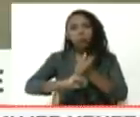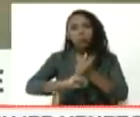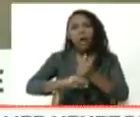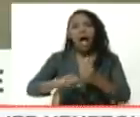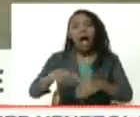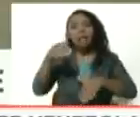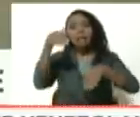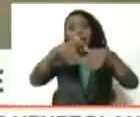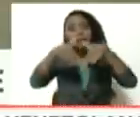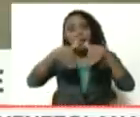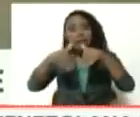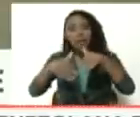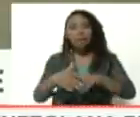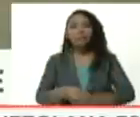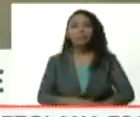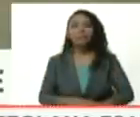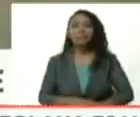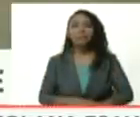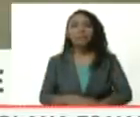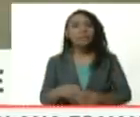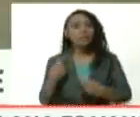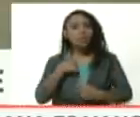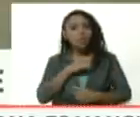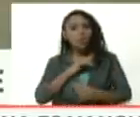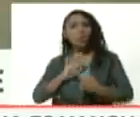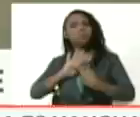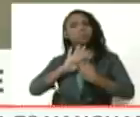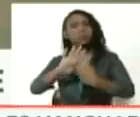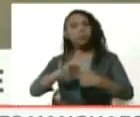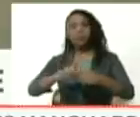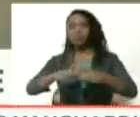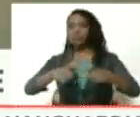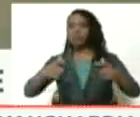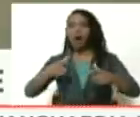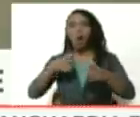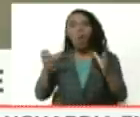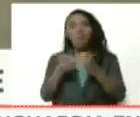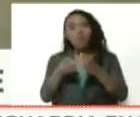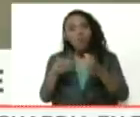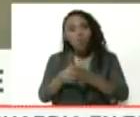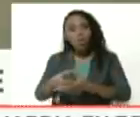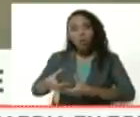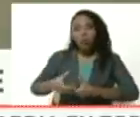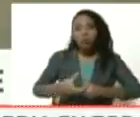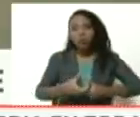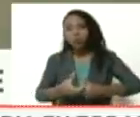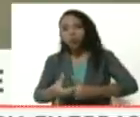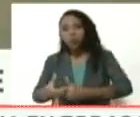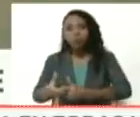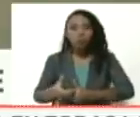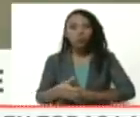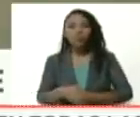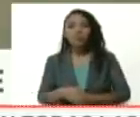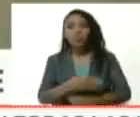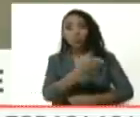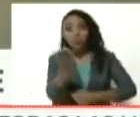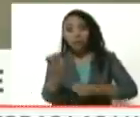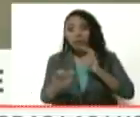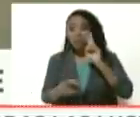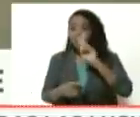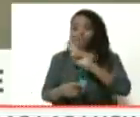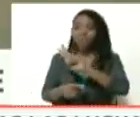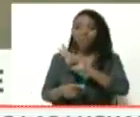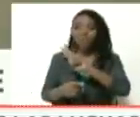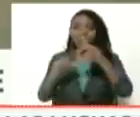Consejo Nacional Electoral. Queremos destacar enormemente al Cuerpo de Bomberos, que ustedes han visto